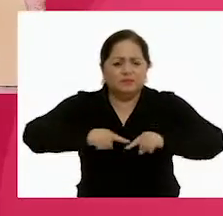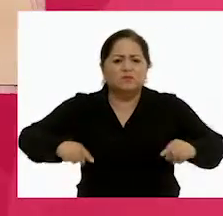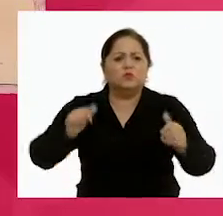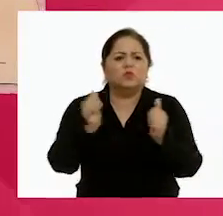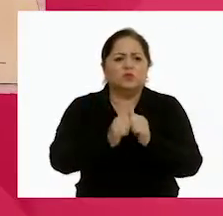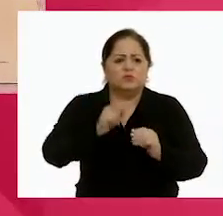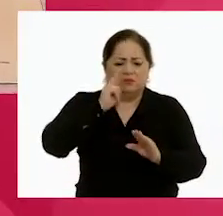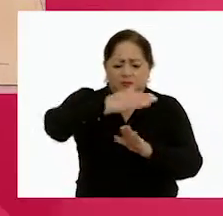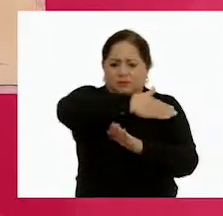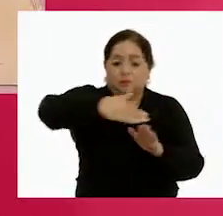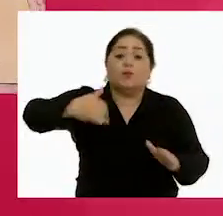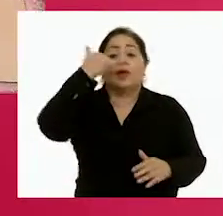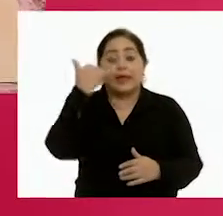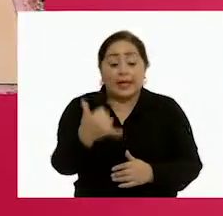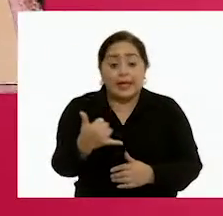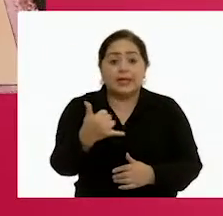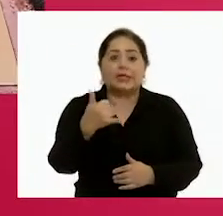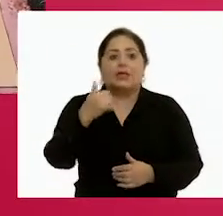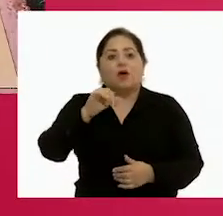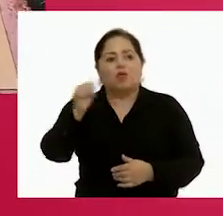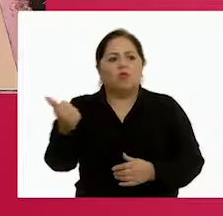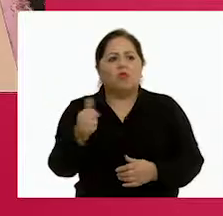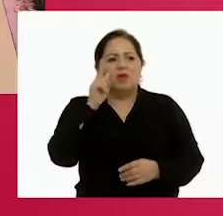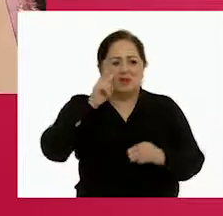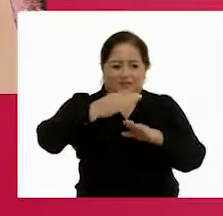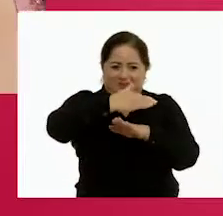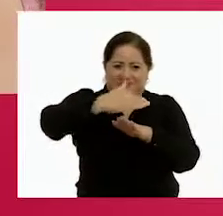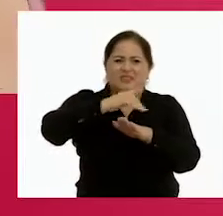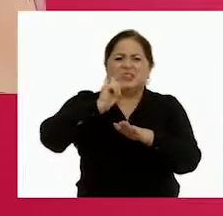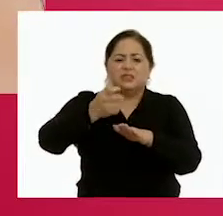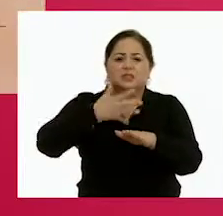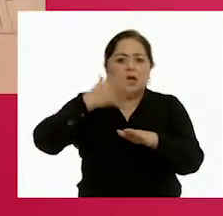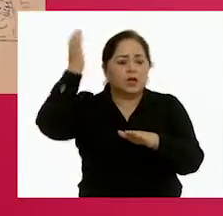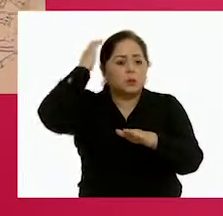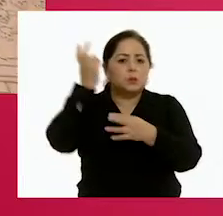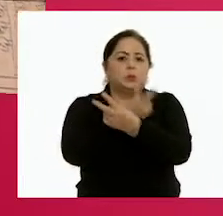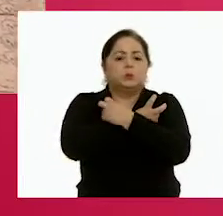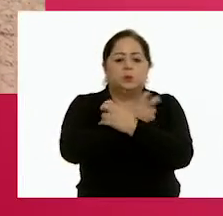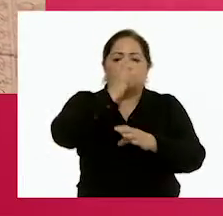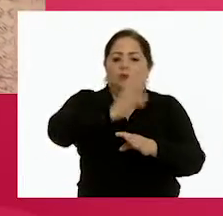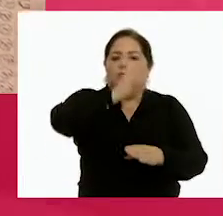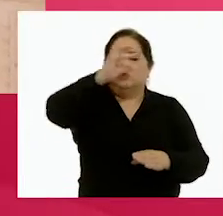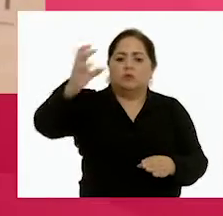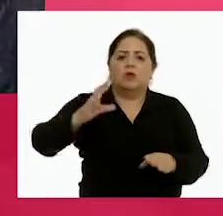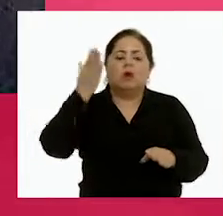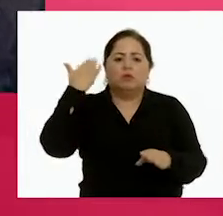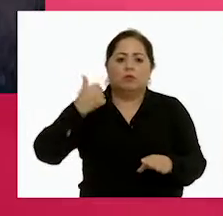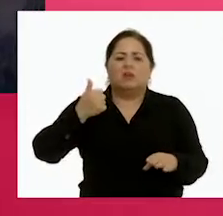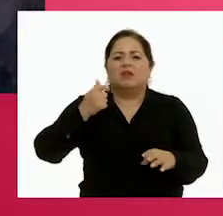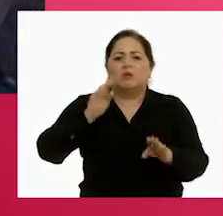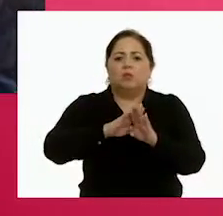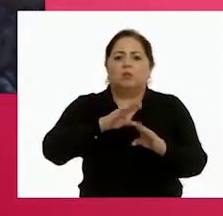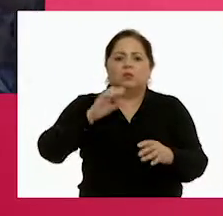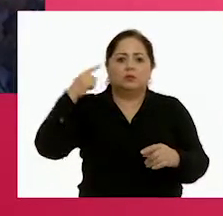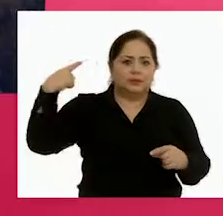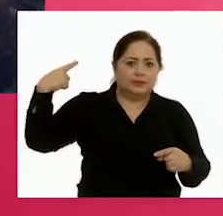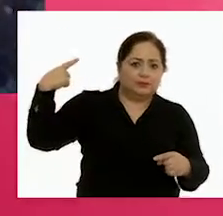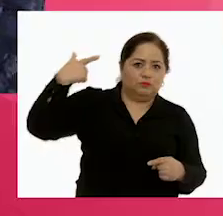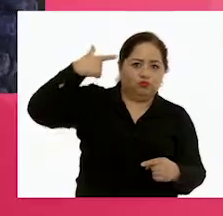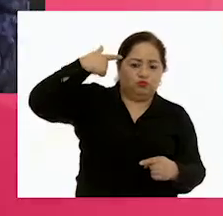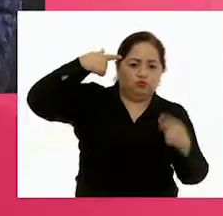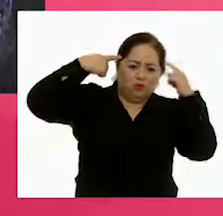unos travesaños, y por ende en esos travesaños se encuentran los cráneos. Los cráneos eran perforados en lo que es la sien. ¿Y qué es lo